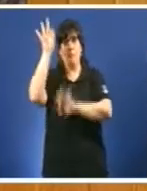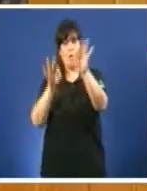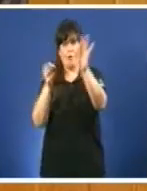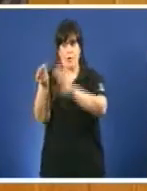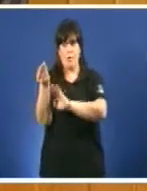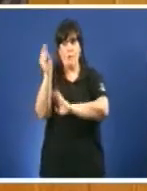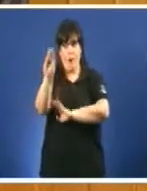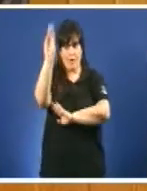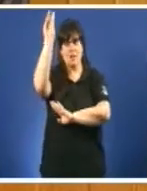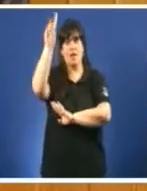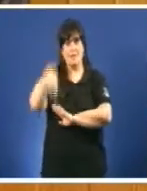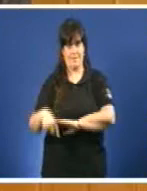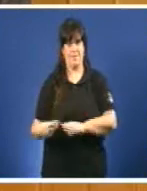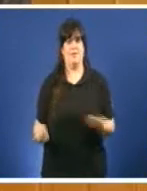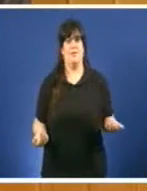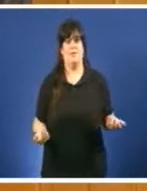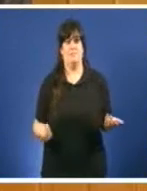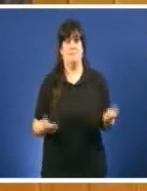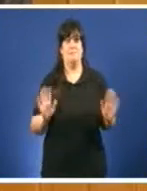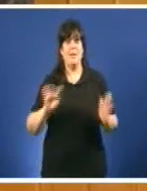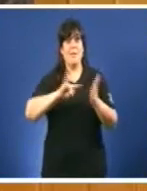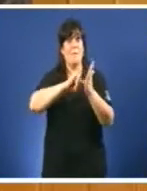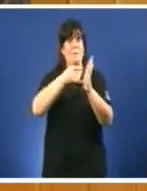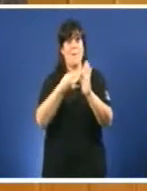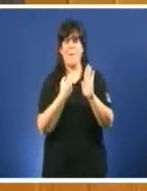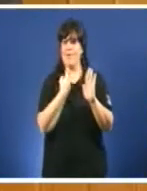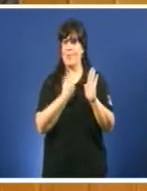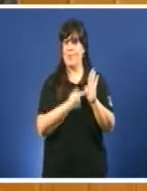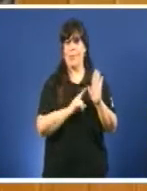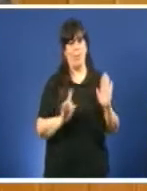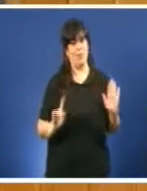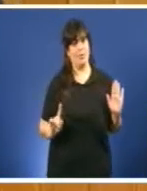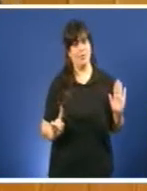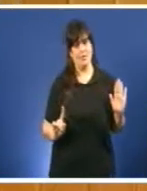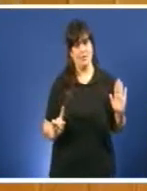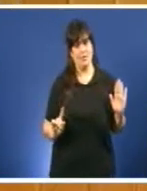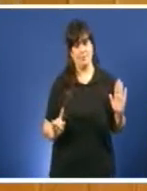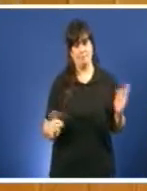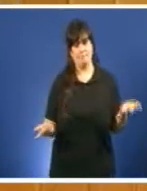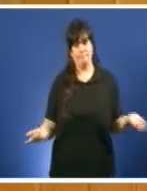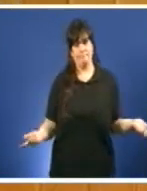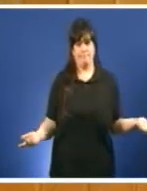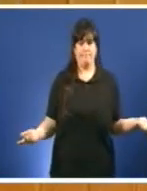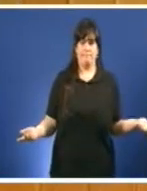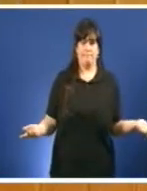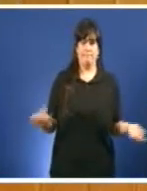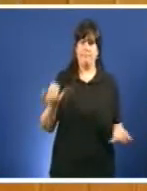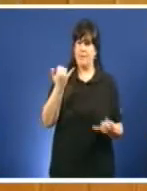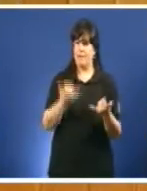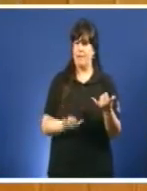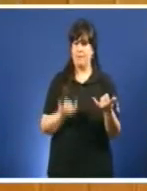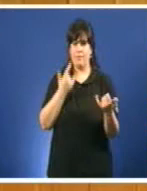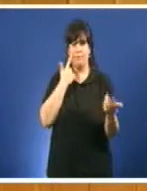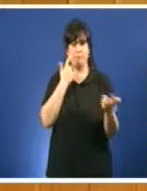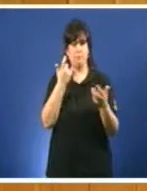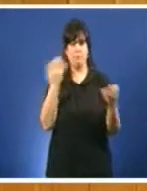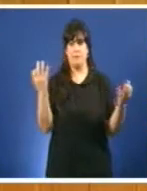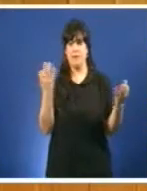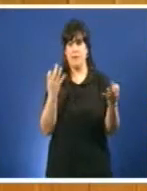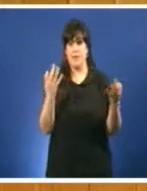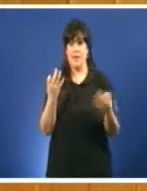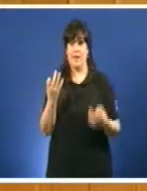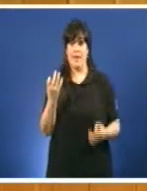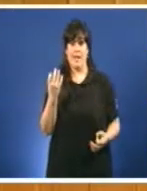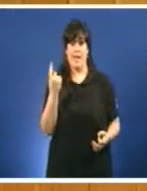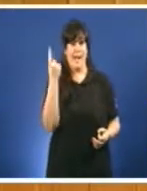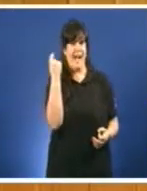medio contemplado neste proxecto. Todo un exemplo, por tanto, de como entende a austeridade